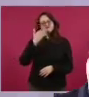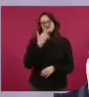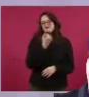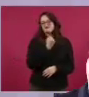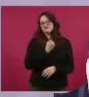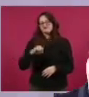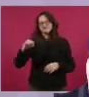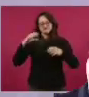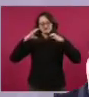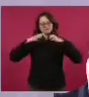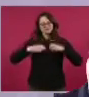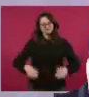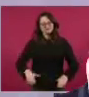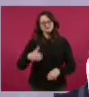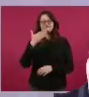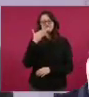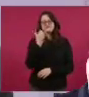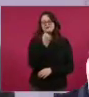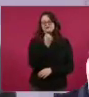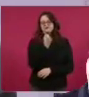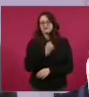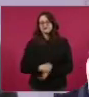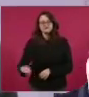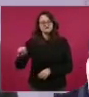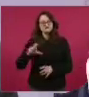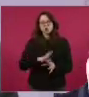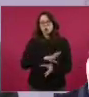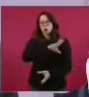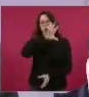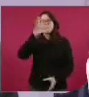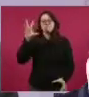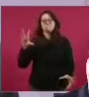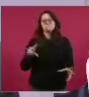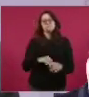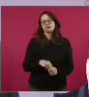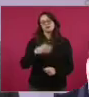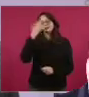física y una excepcional destreza. Nos dan